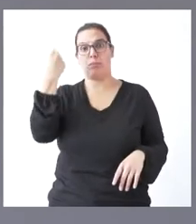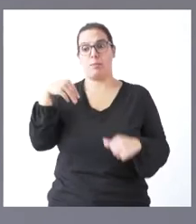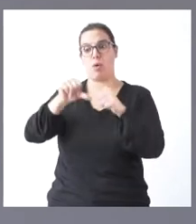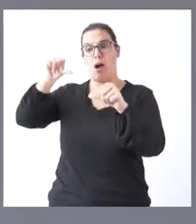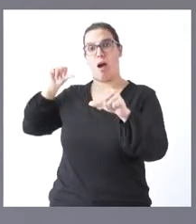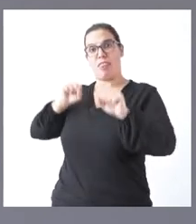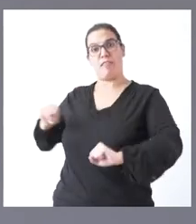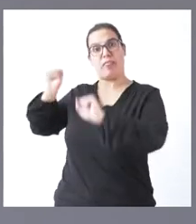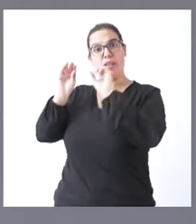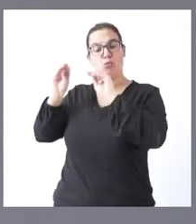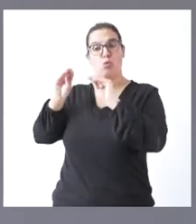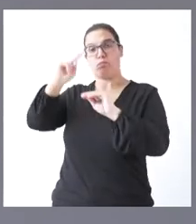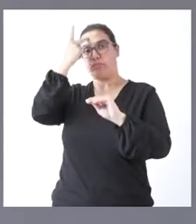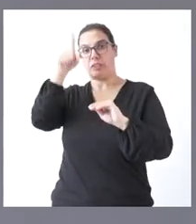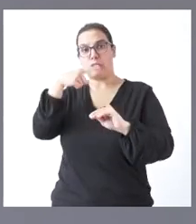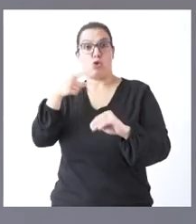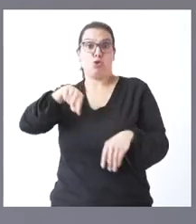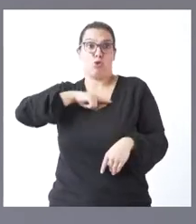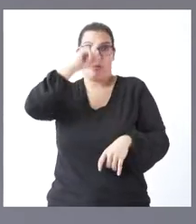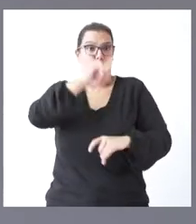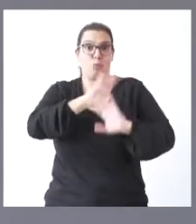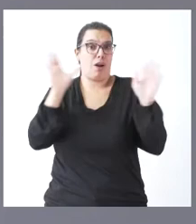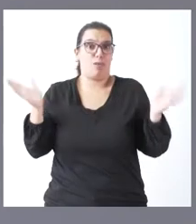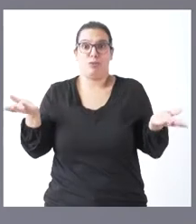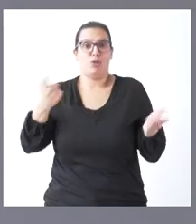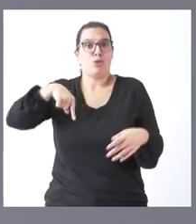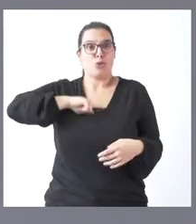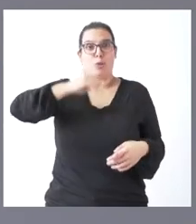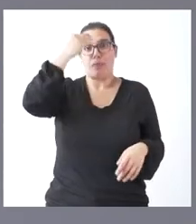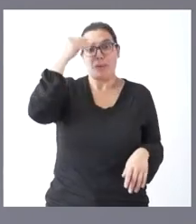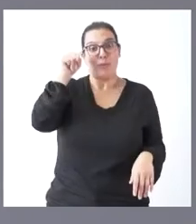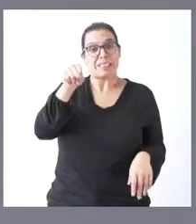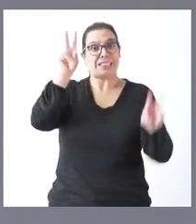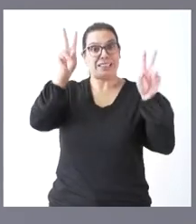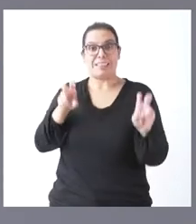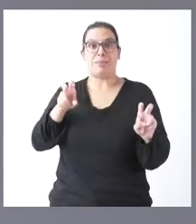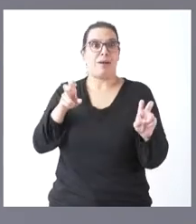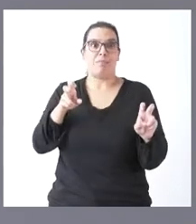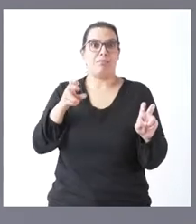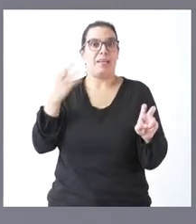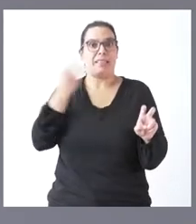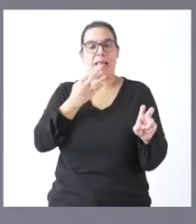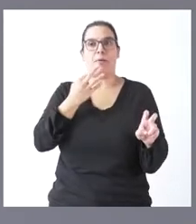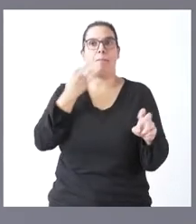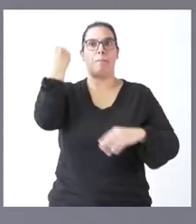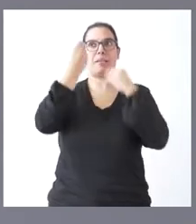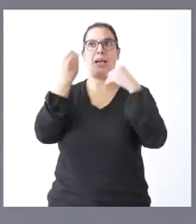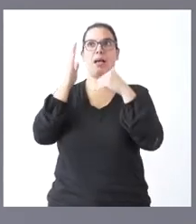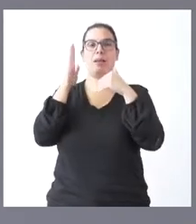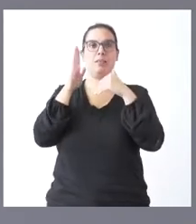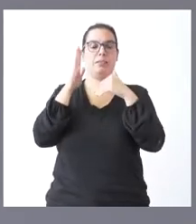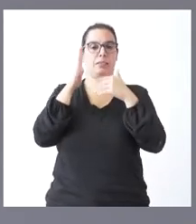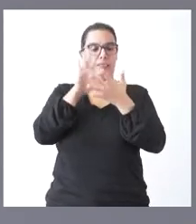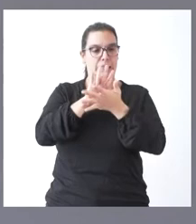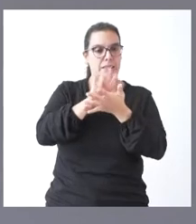defendiendo hasta ahora nosotros es que lo tenemos muy claro nosotros creemos que estas son cosas que hay que ver con perspectiva con tiempo tener